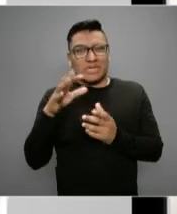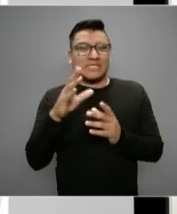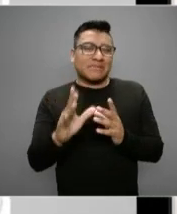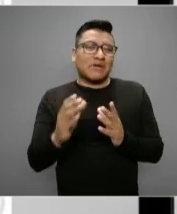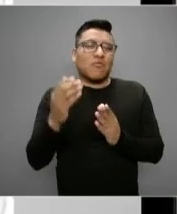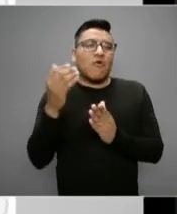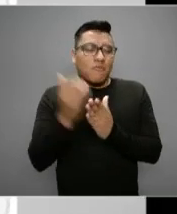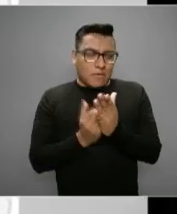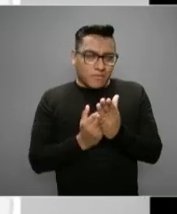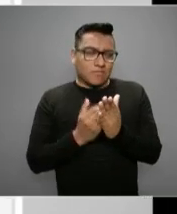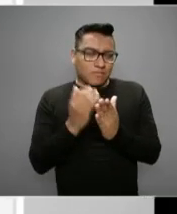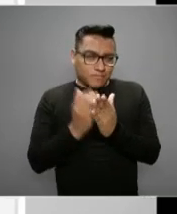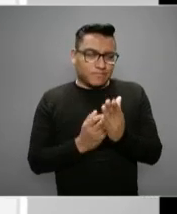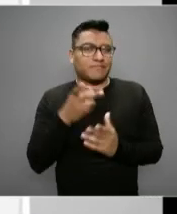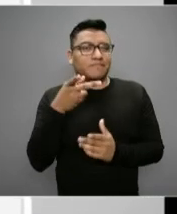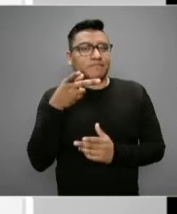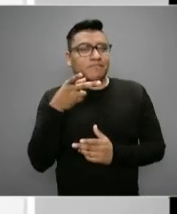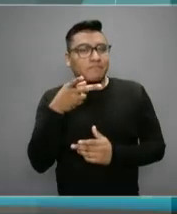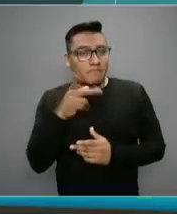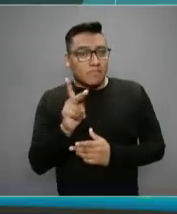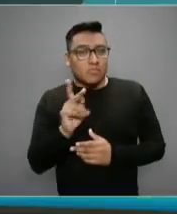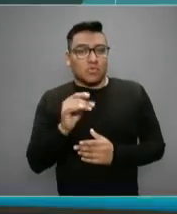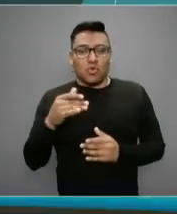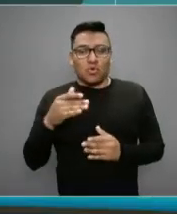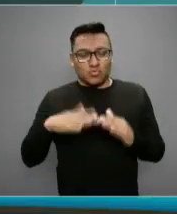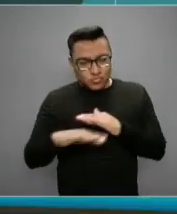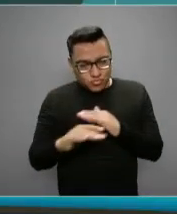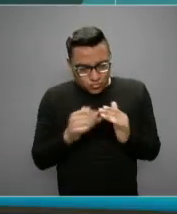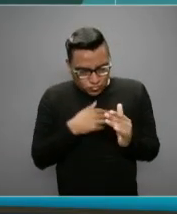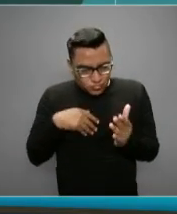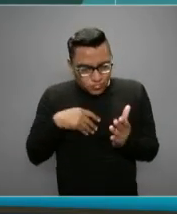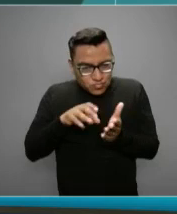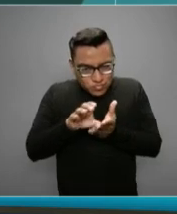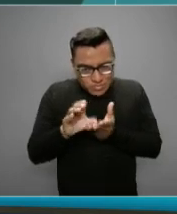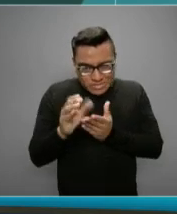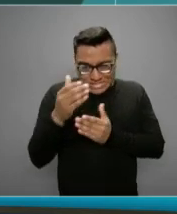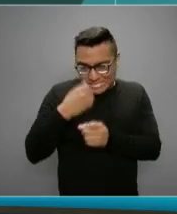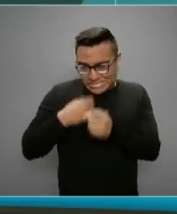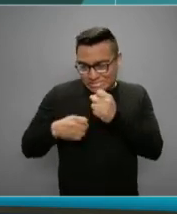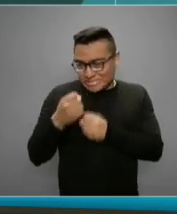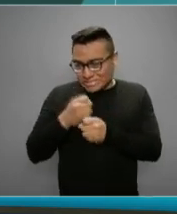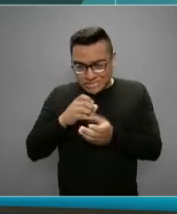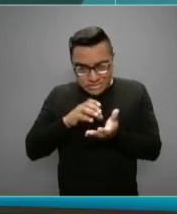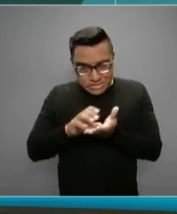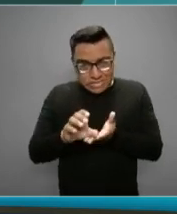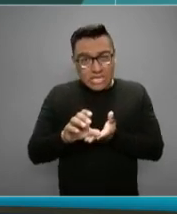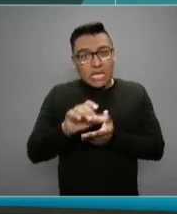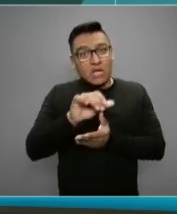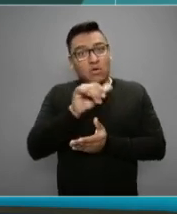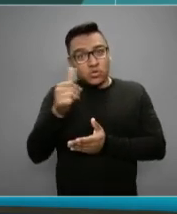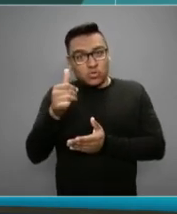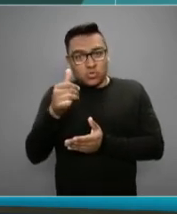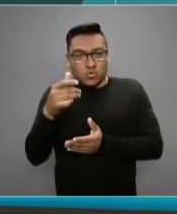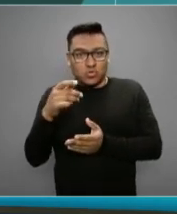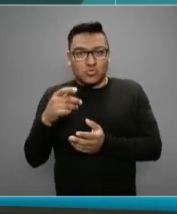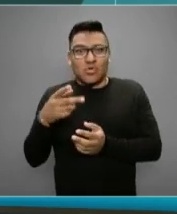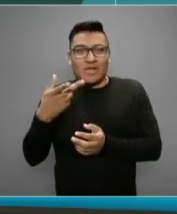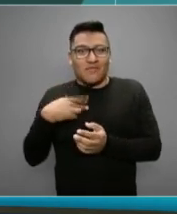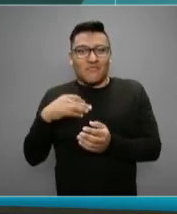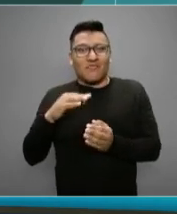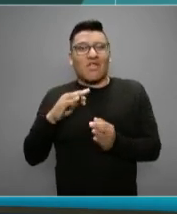y, de hecho, lo que buscamos fue con el fondo de los ahorros que habíamos hecho el año pasado y con algunas otras recortes que vamos a hacer,